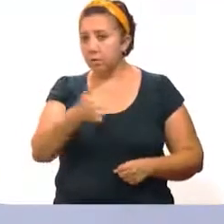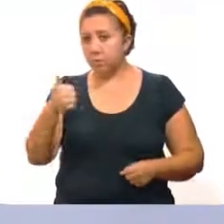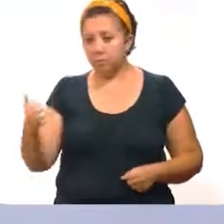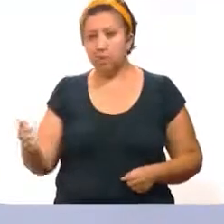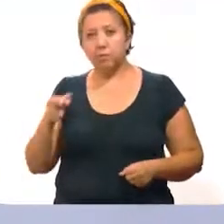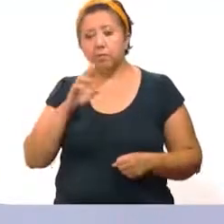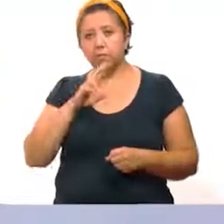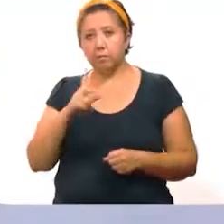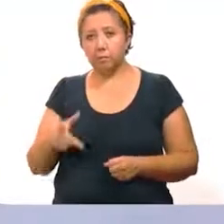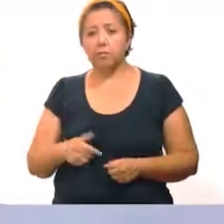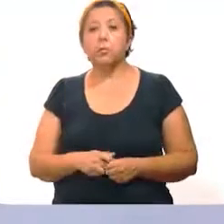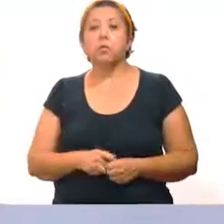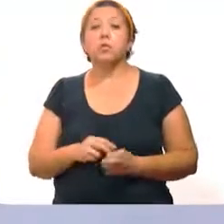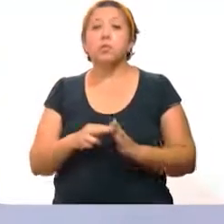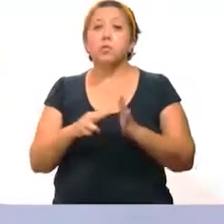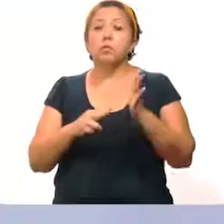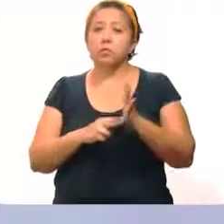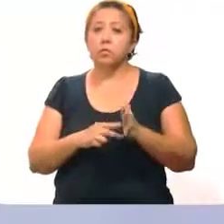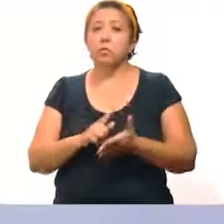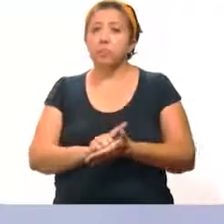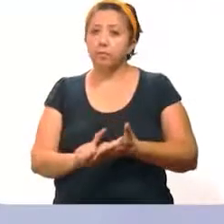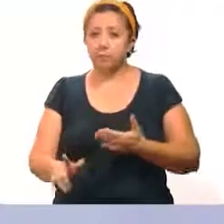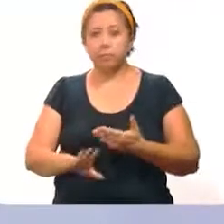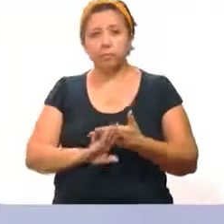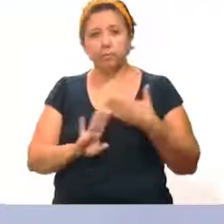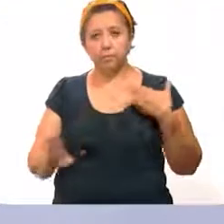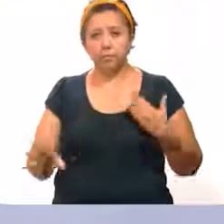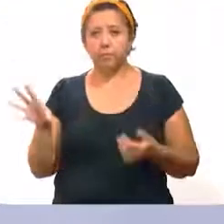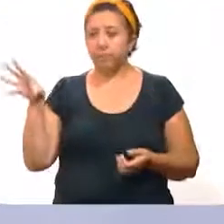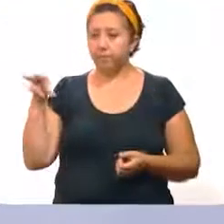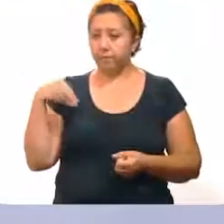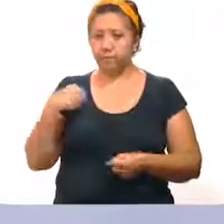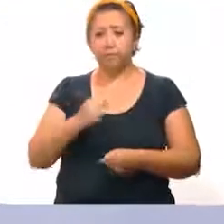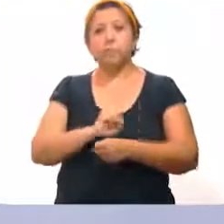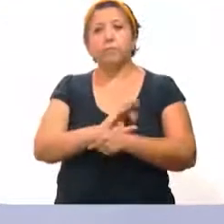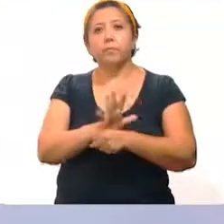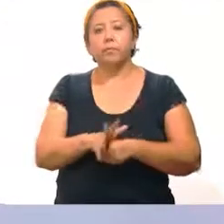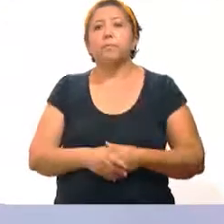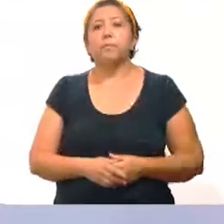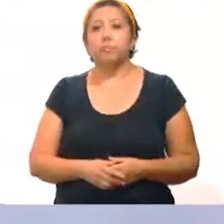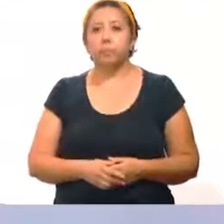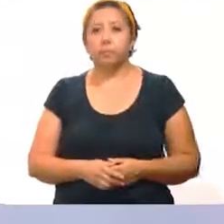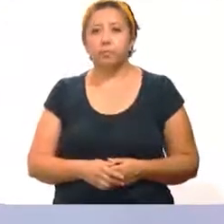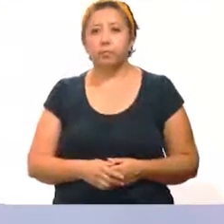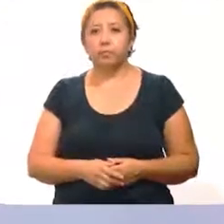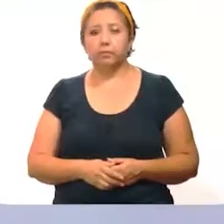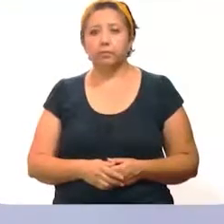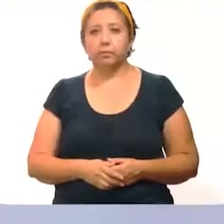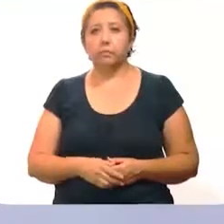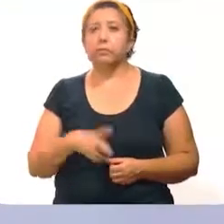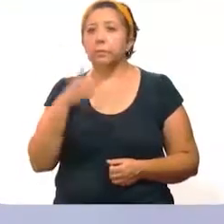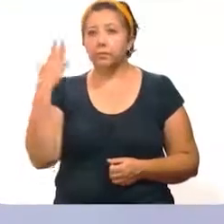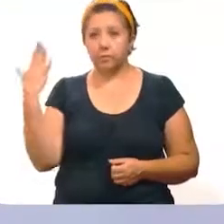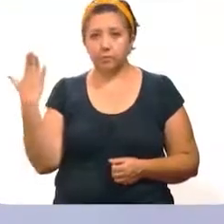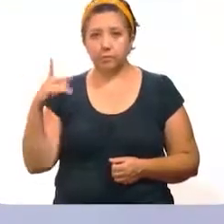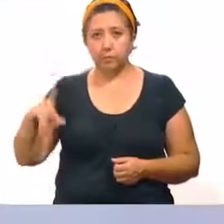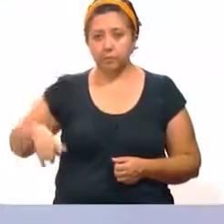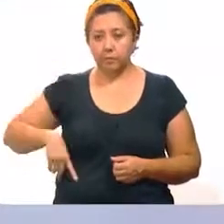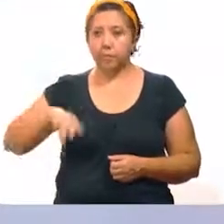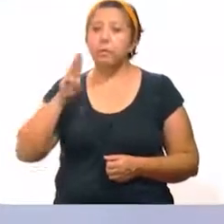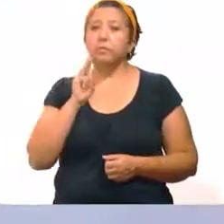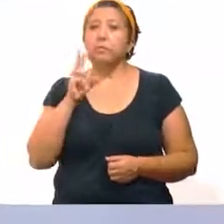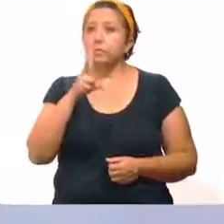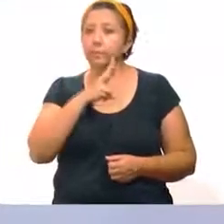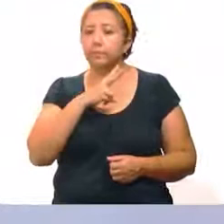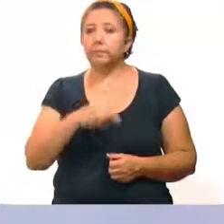y el fortalecimiento de las medidas de higiene, para prevenir la transmisión del coronavirus. Por gestiones del gobernador Mauricio